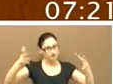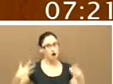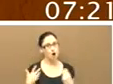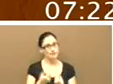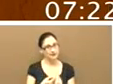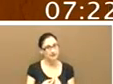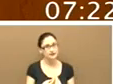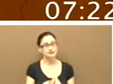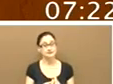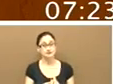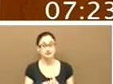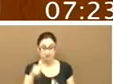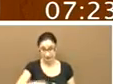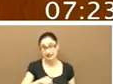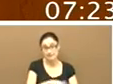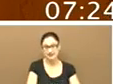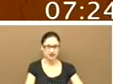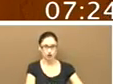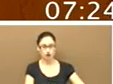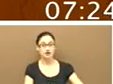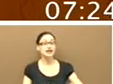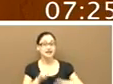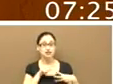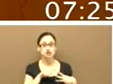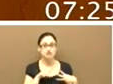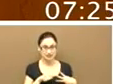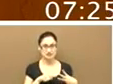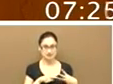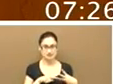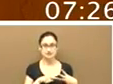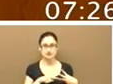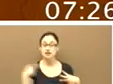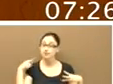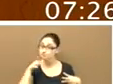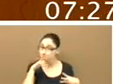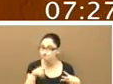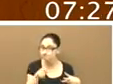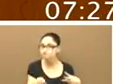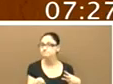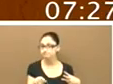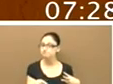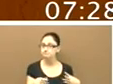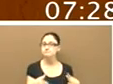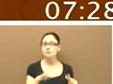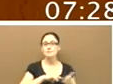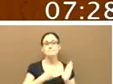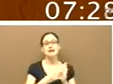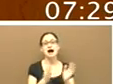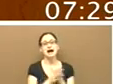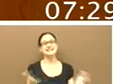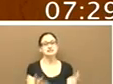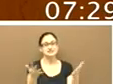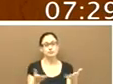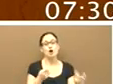apoyarlos desde la administración y en esos tres pilares es en los que se sustenta nuestro plan de estímulo al